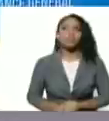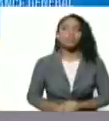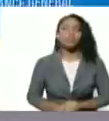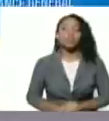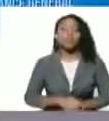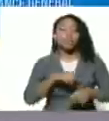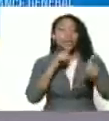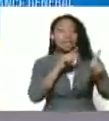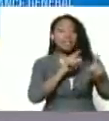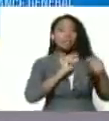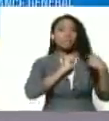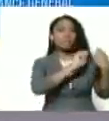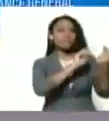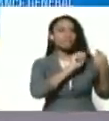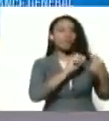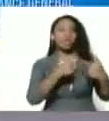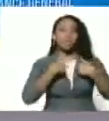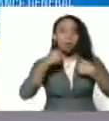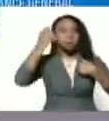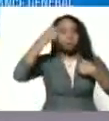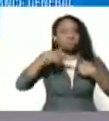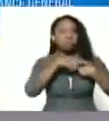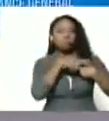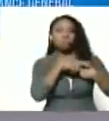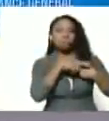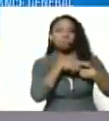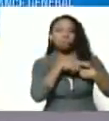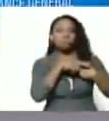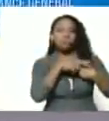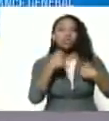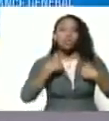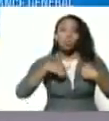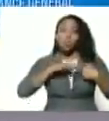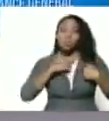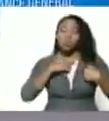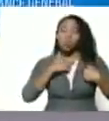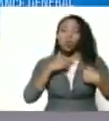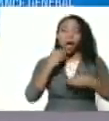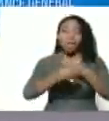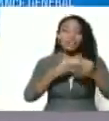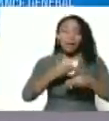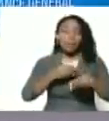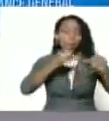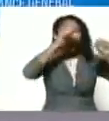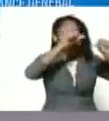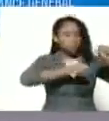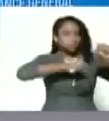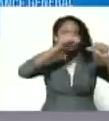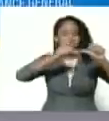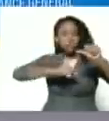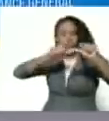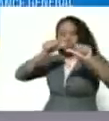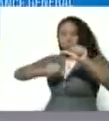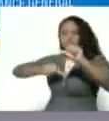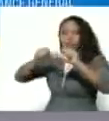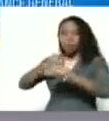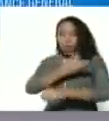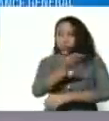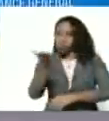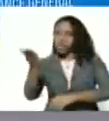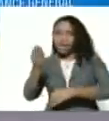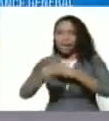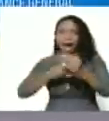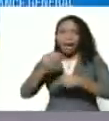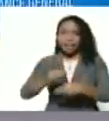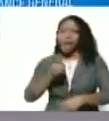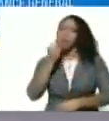En ese debate, y así yo creo. Y cuando nosotros revisamos, Ernesto, Piñate, ustedes que son